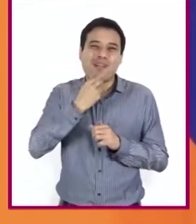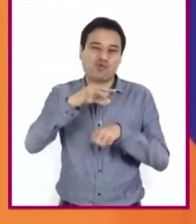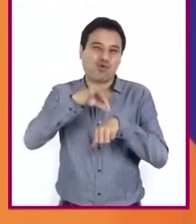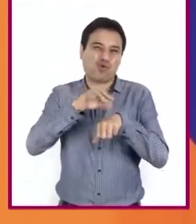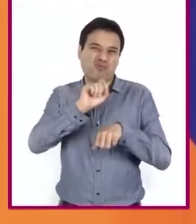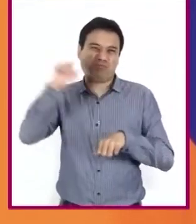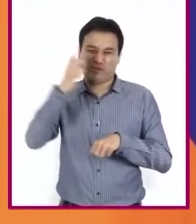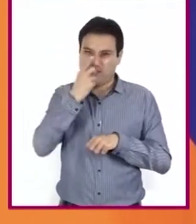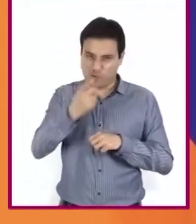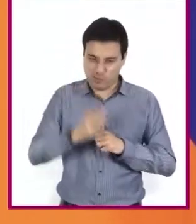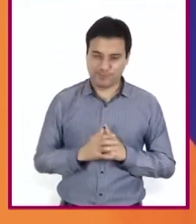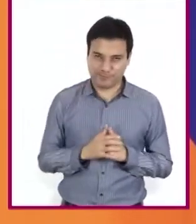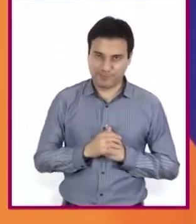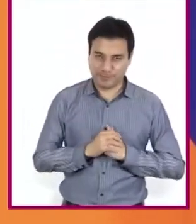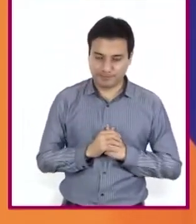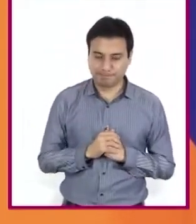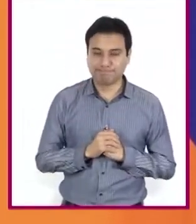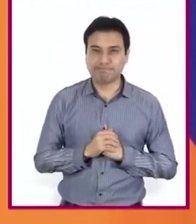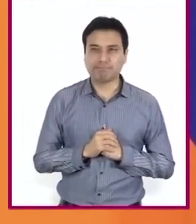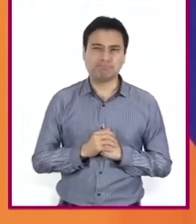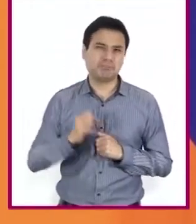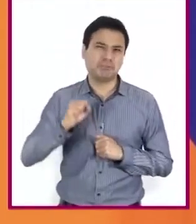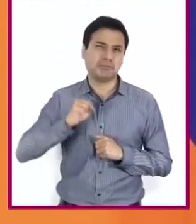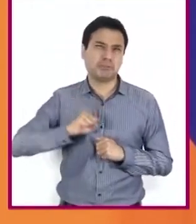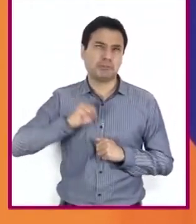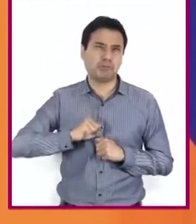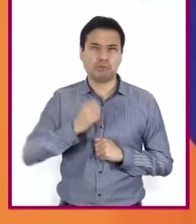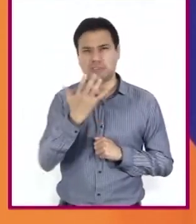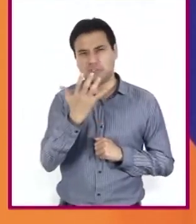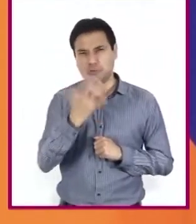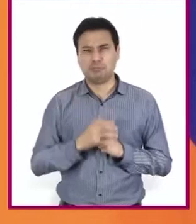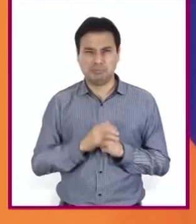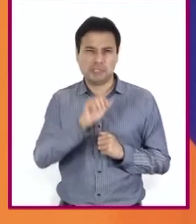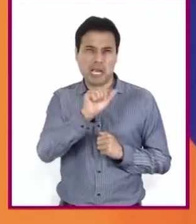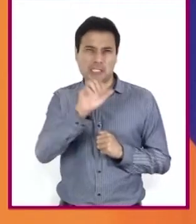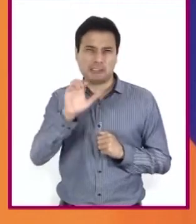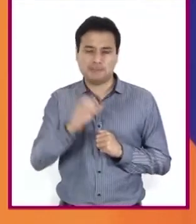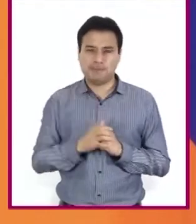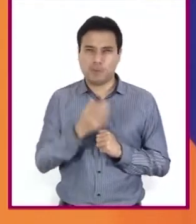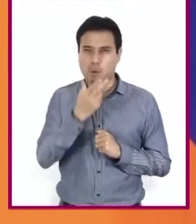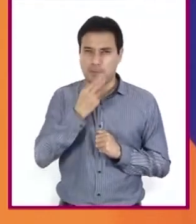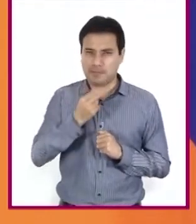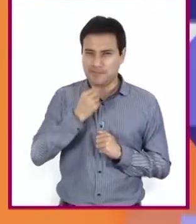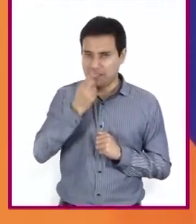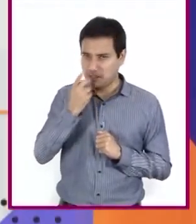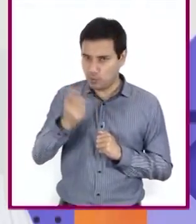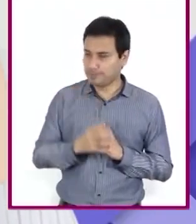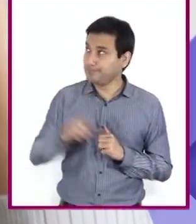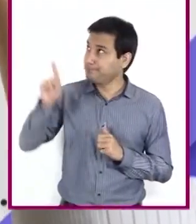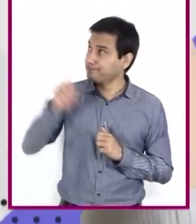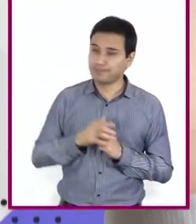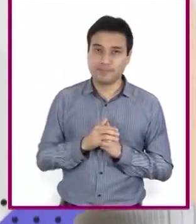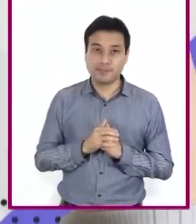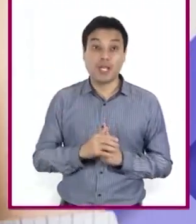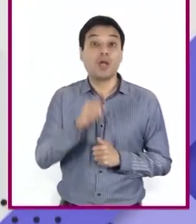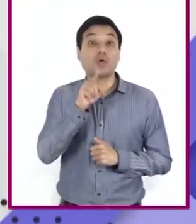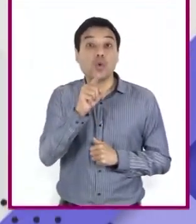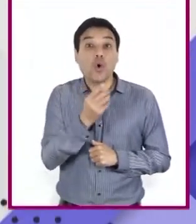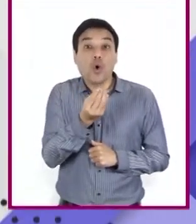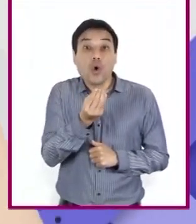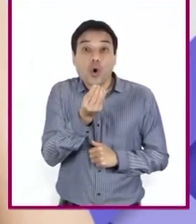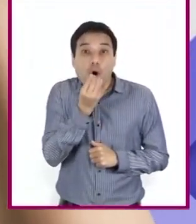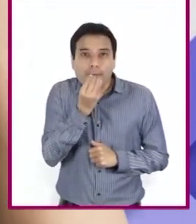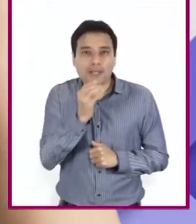de la medicina, quien desde el siglo V antes de nuestra era afirmó que tu alimento sea